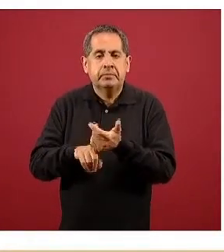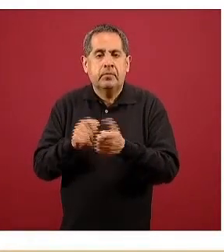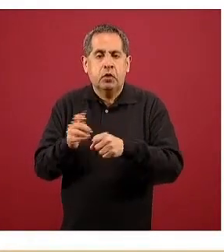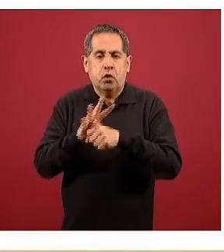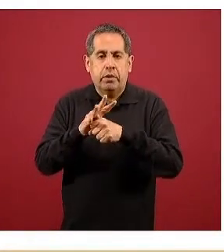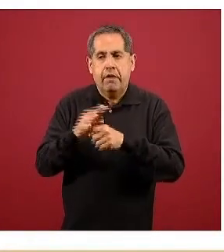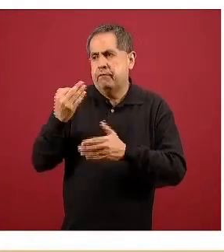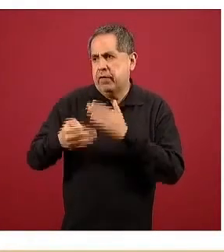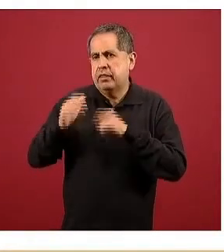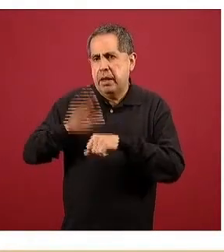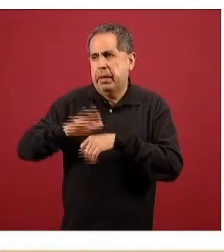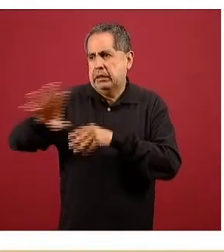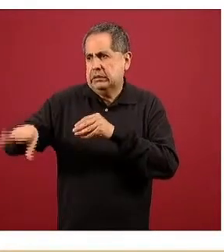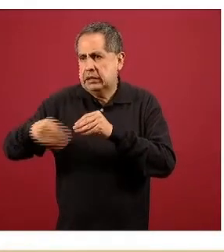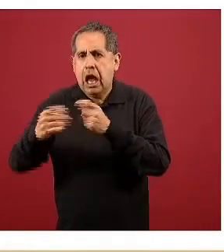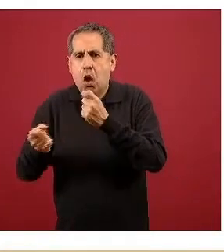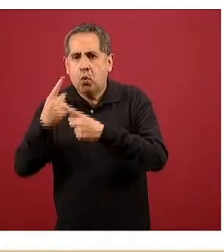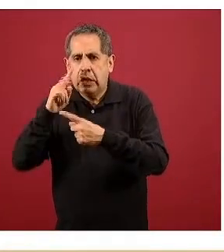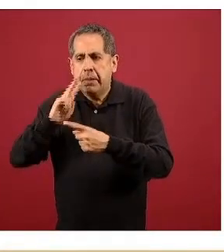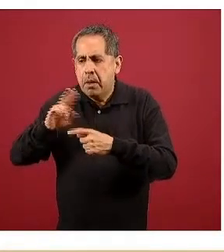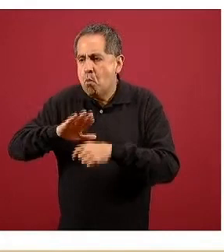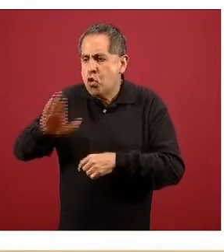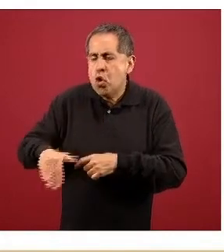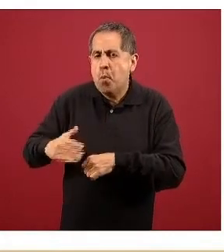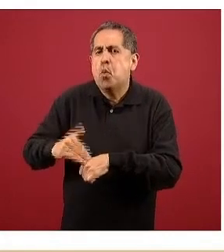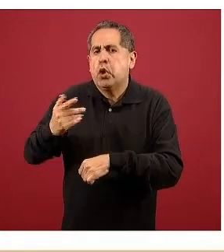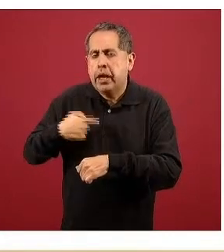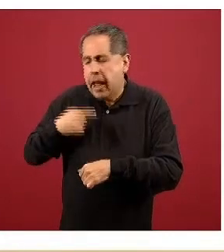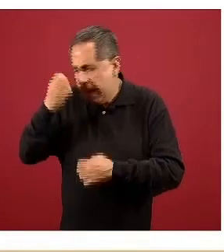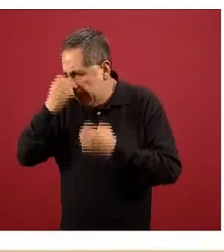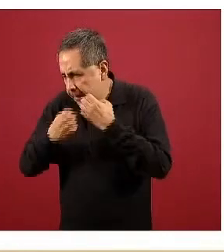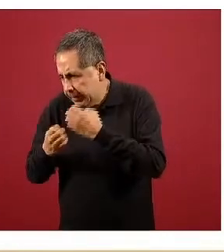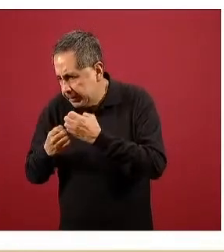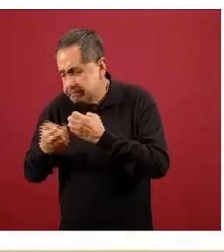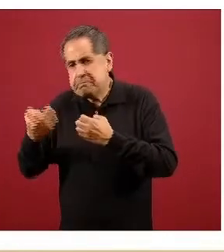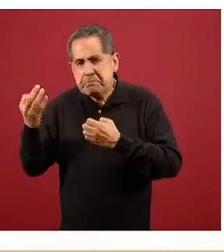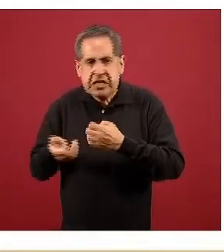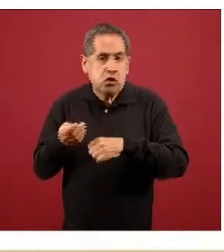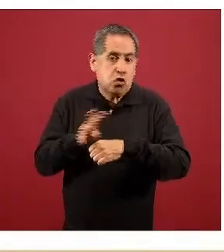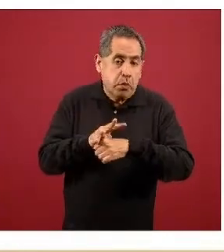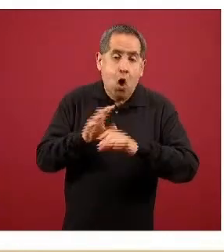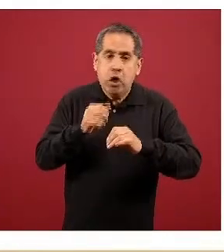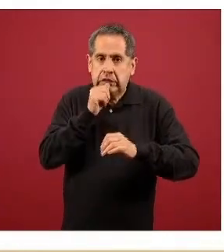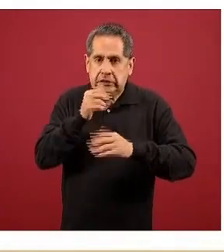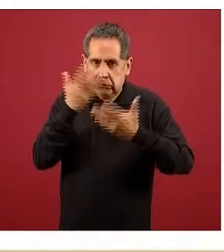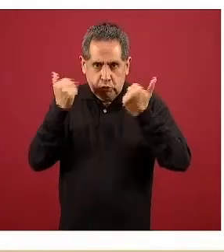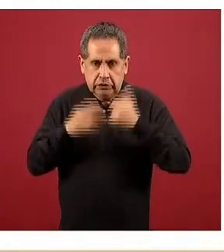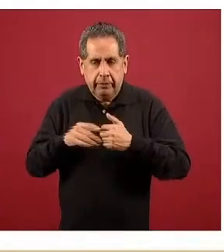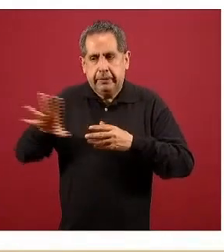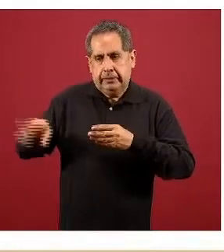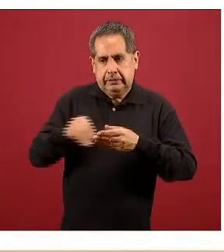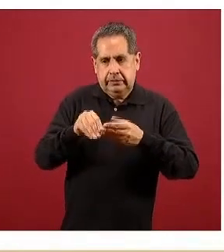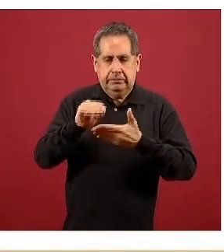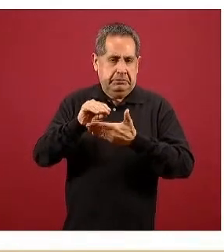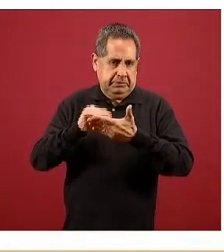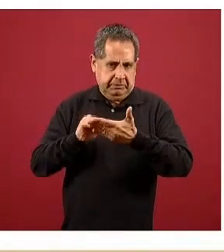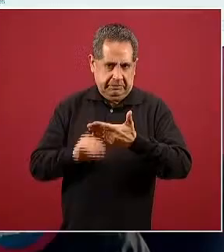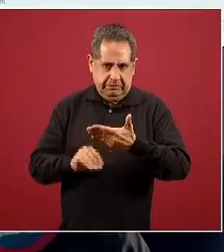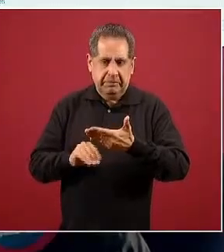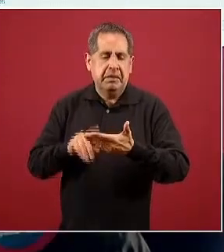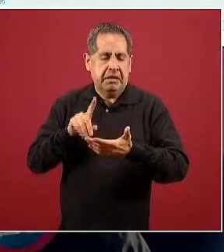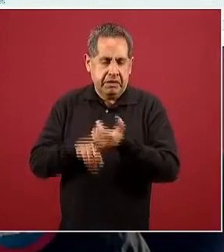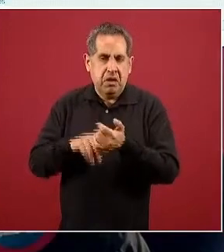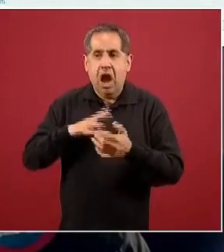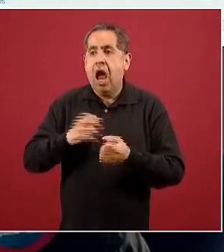estudio, están aún en estudio algunas, por eso se estima esto, y también puede haber otras que no registra el